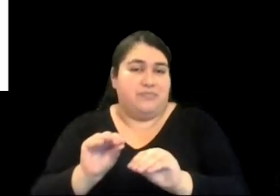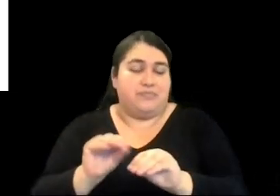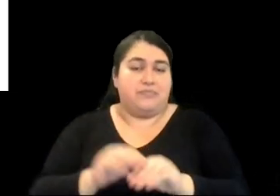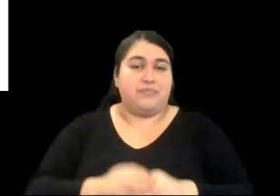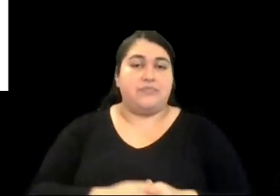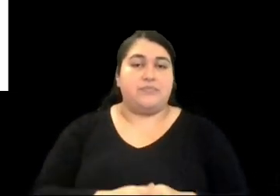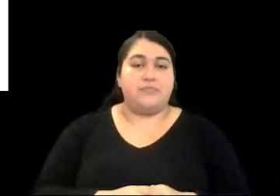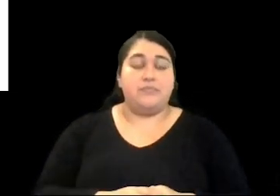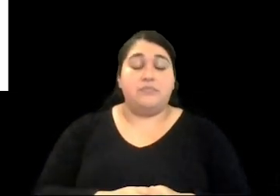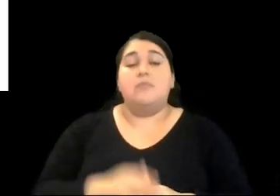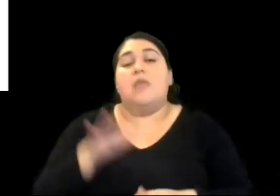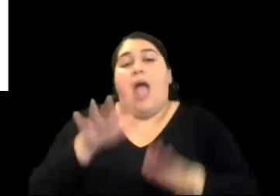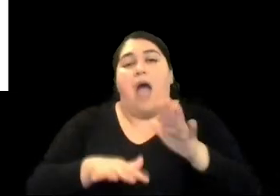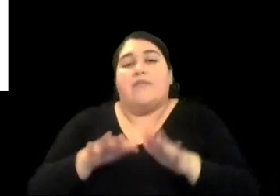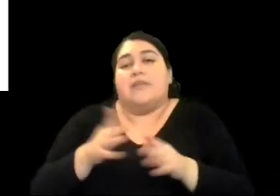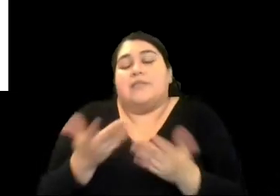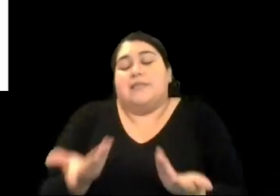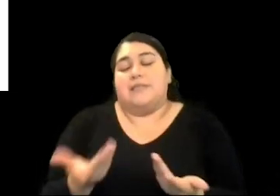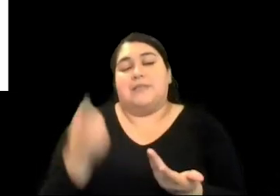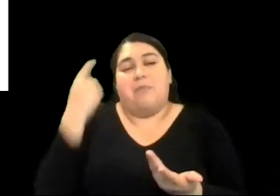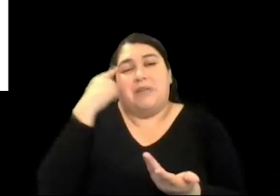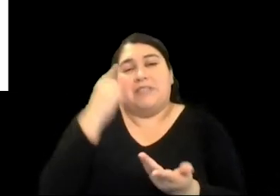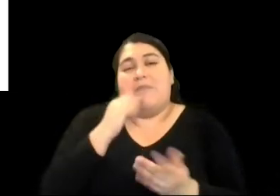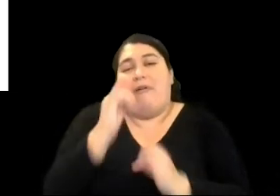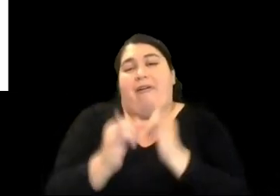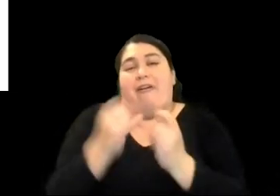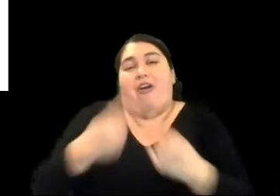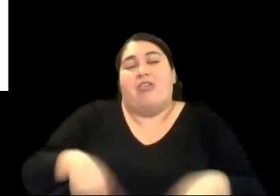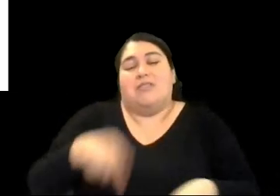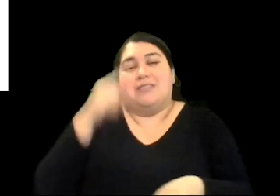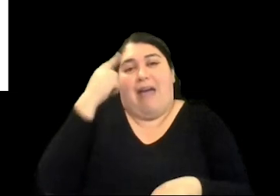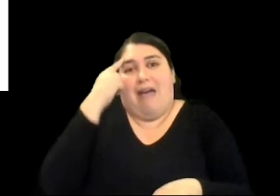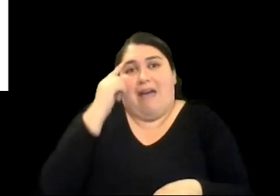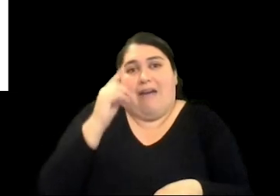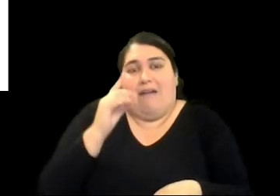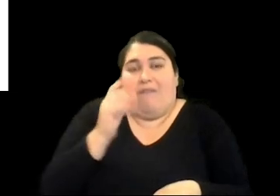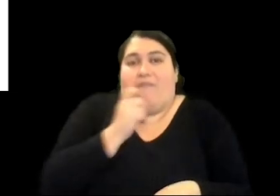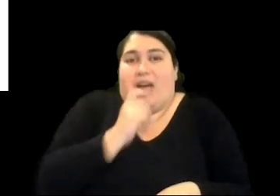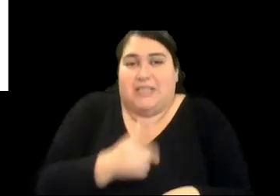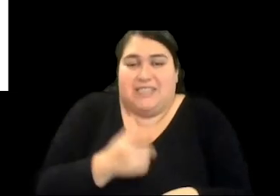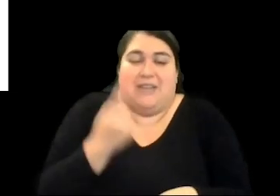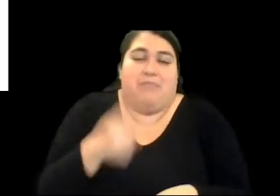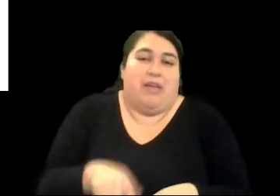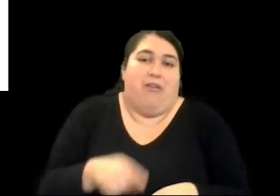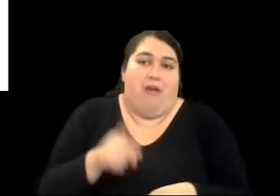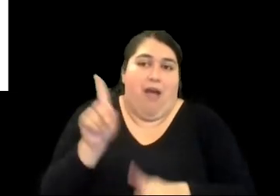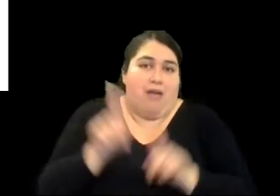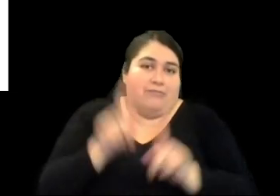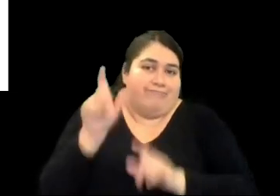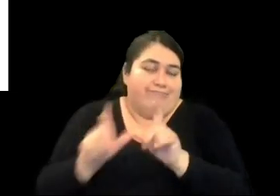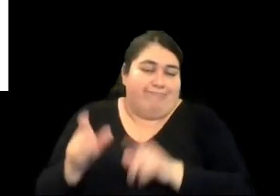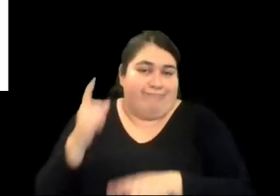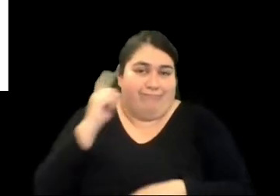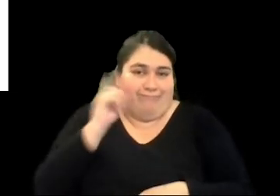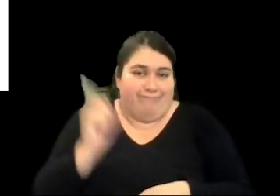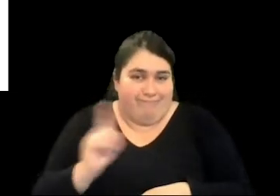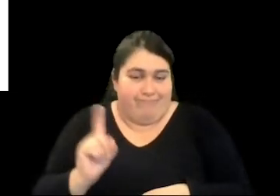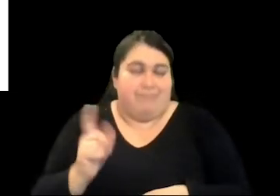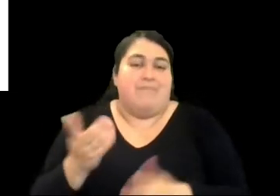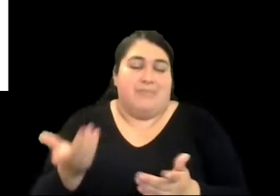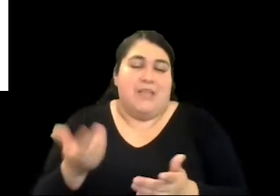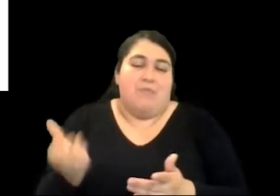A veces parecen aclaraciones obvias, pero bueno, siempre como dijimos al inicio de la charla, lo interesante me parece que estemos